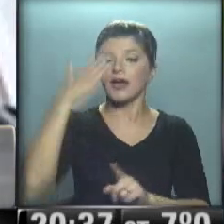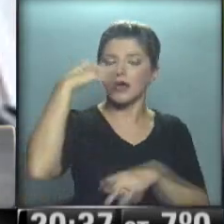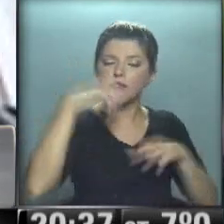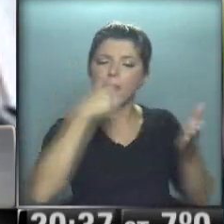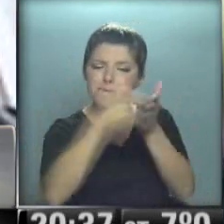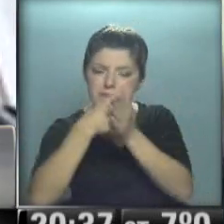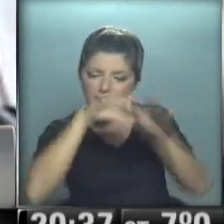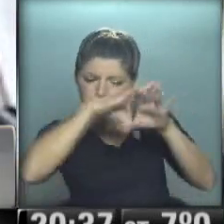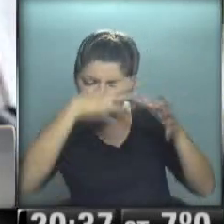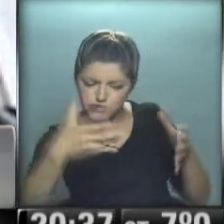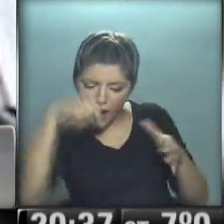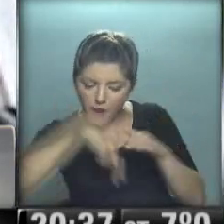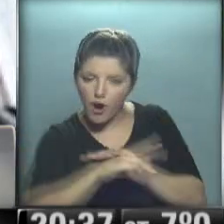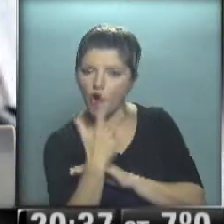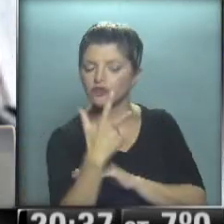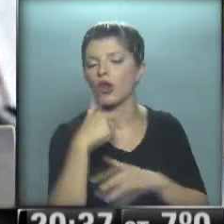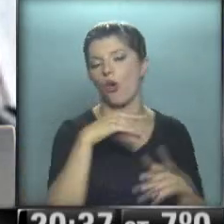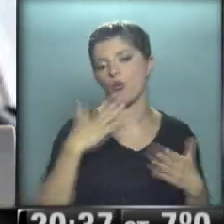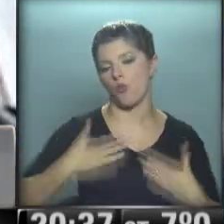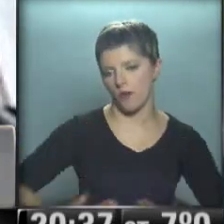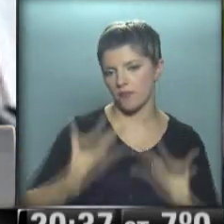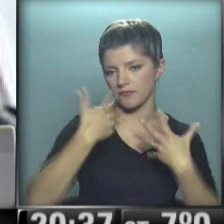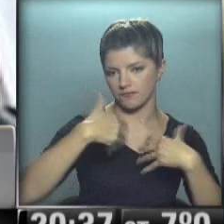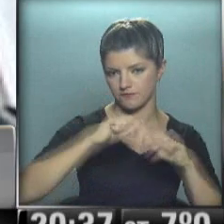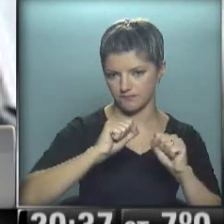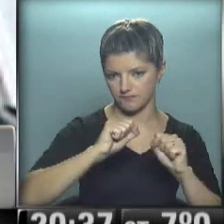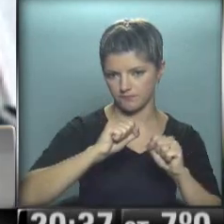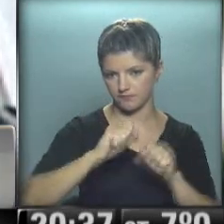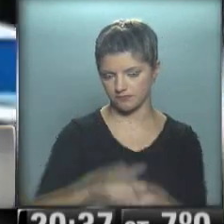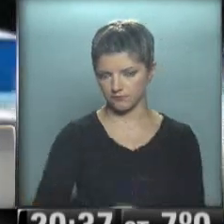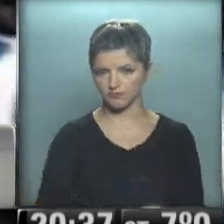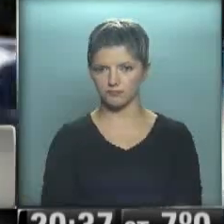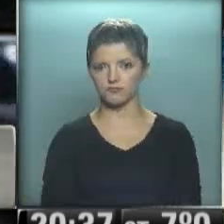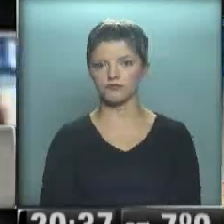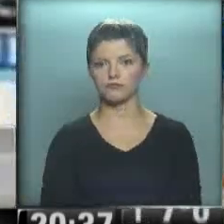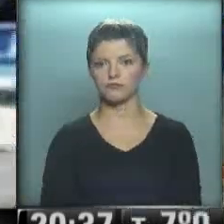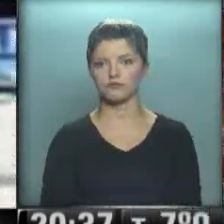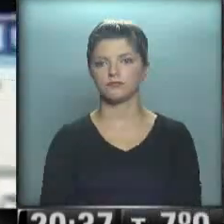piedras cerca de la localidad cisjordana de Hebrón.